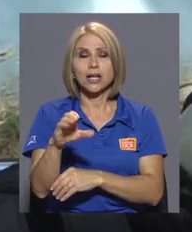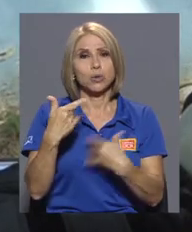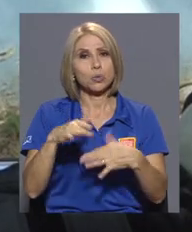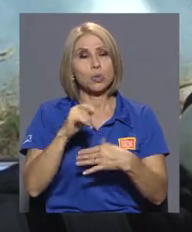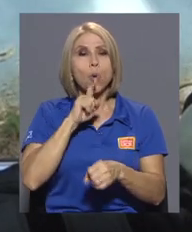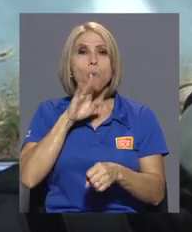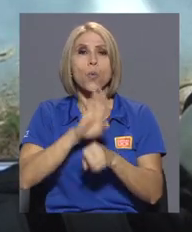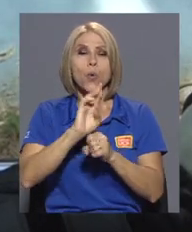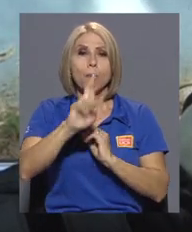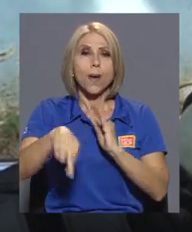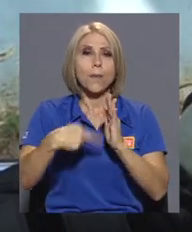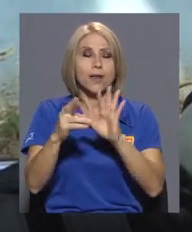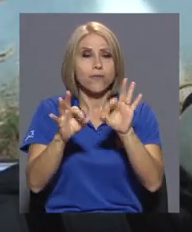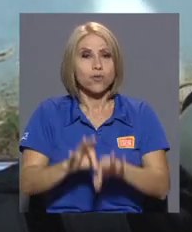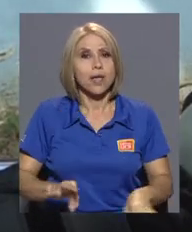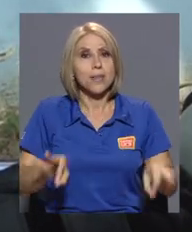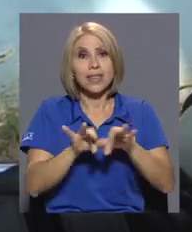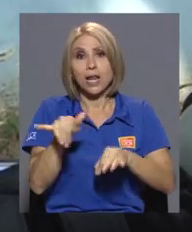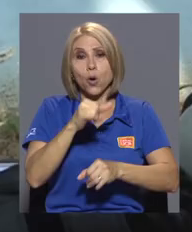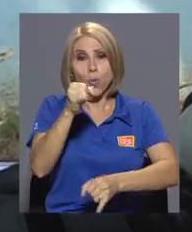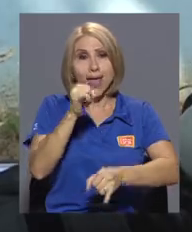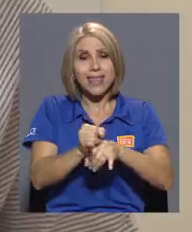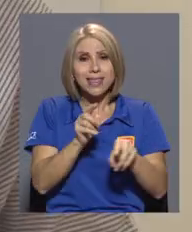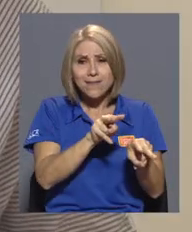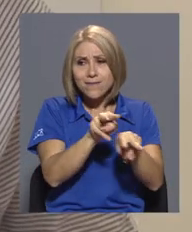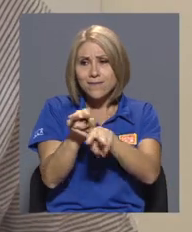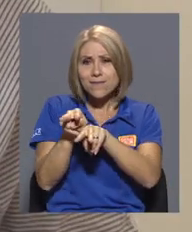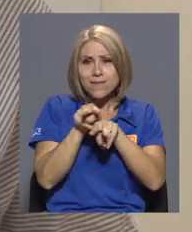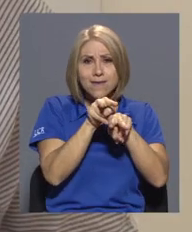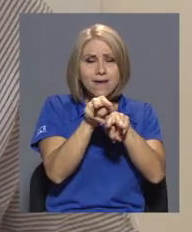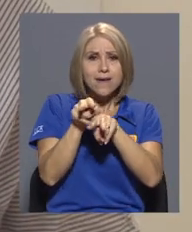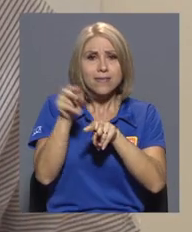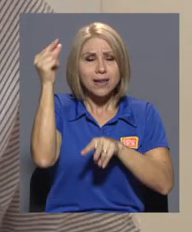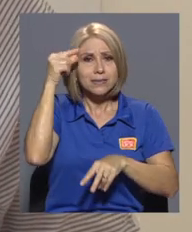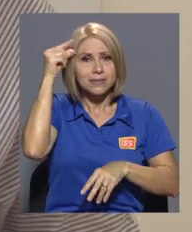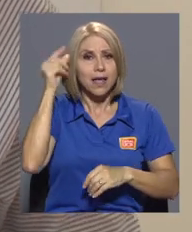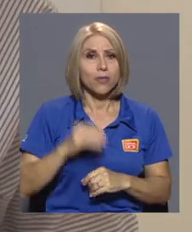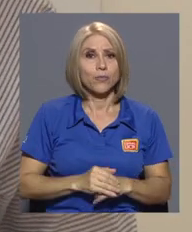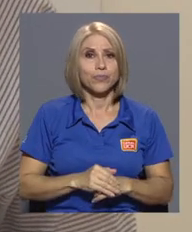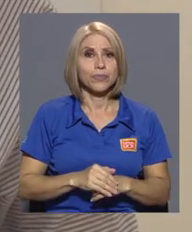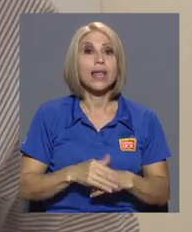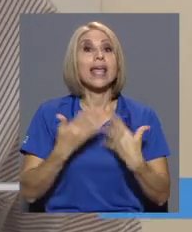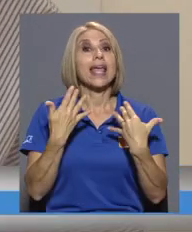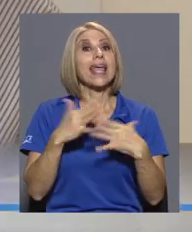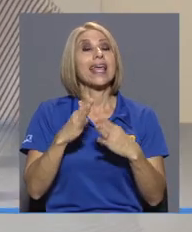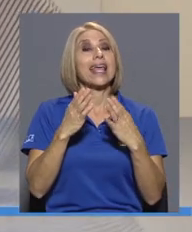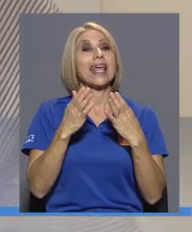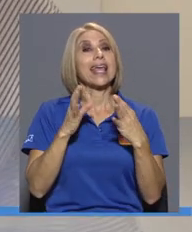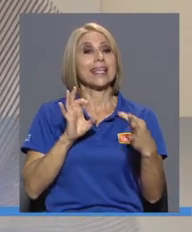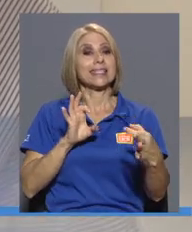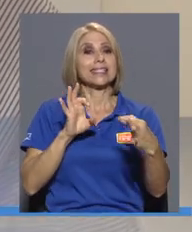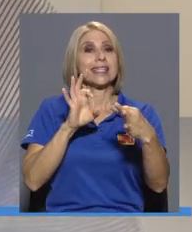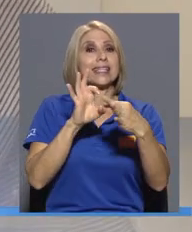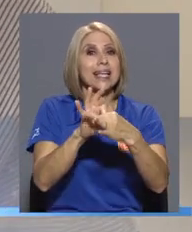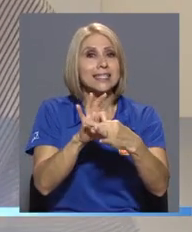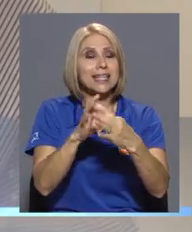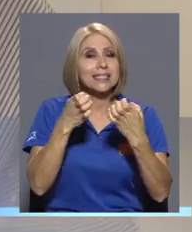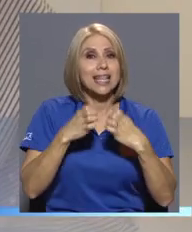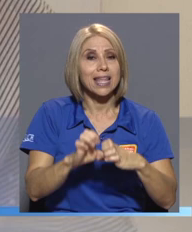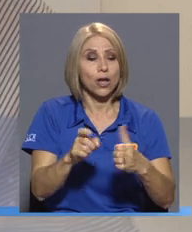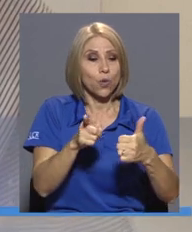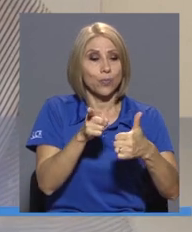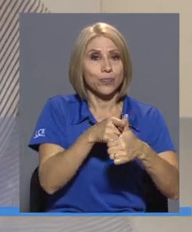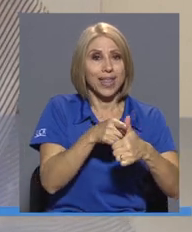como ente rector y supervisor del Estado. El enlace es muy estratégico, se une administración pública